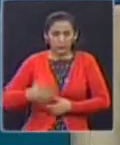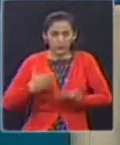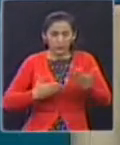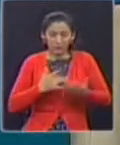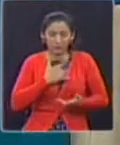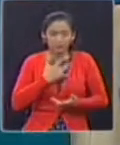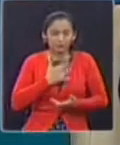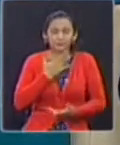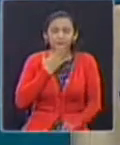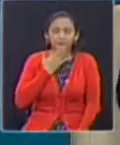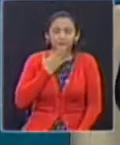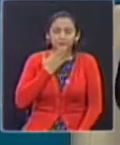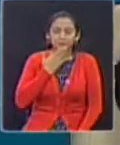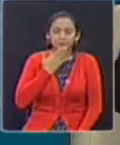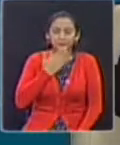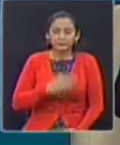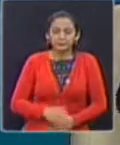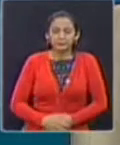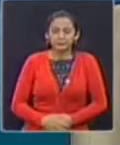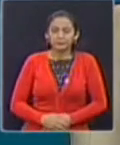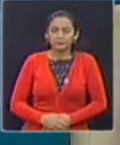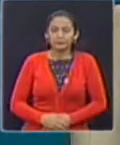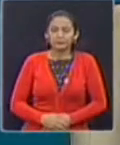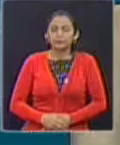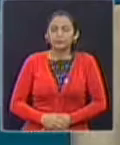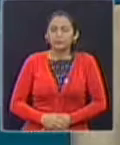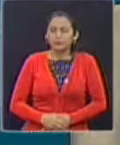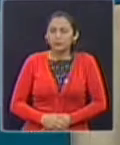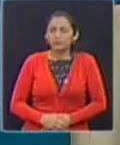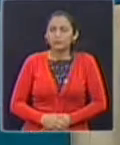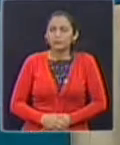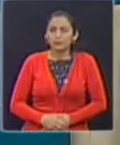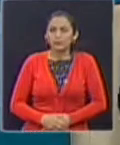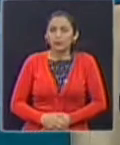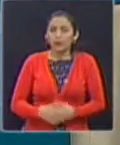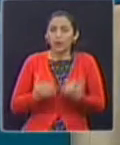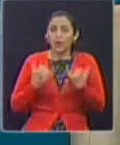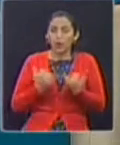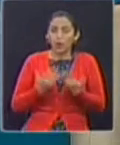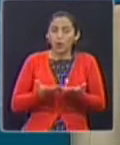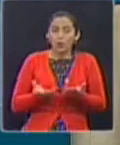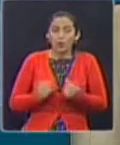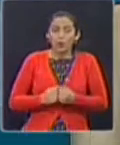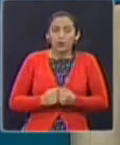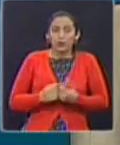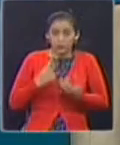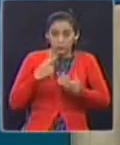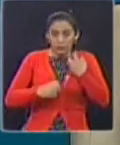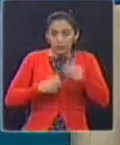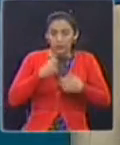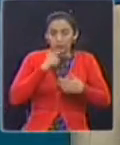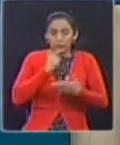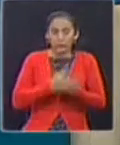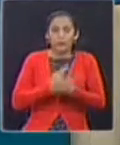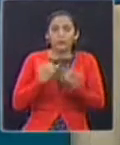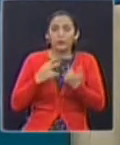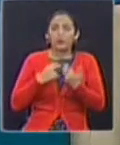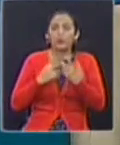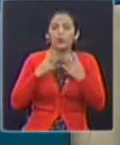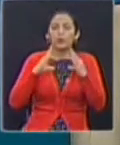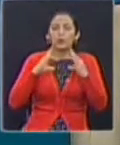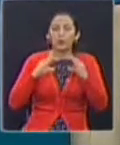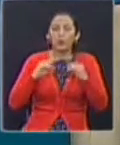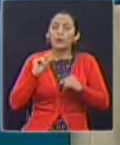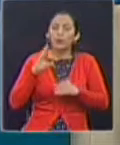que estamos pasando ya esto, me parece que las aguas están bajando, pero de todas maneras la